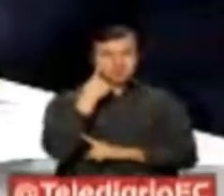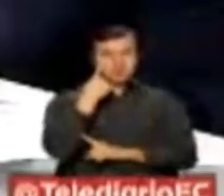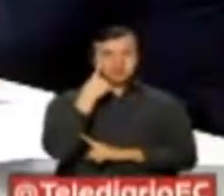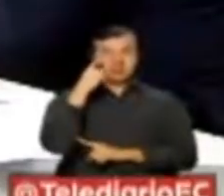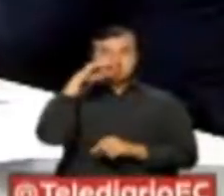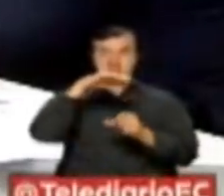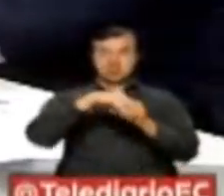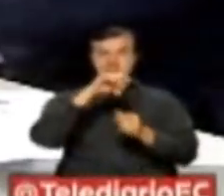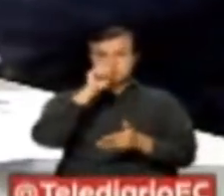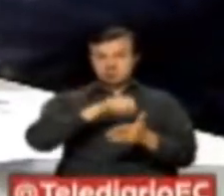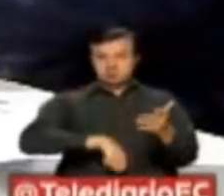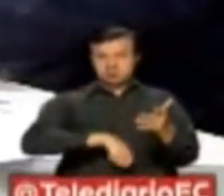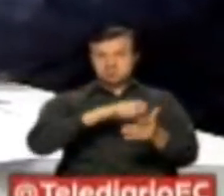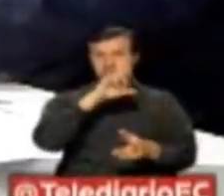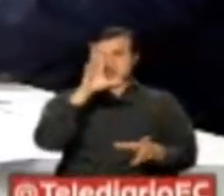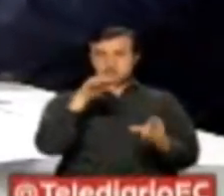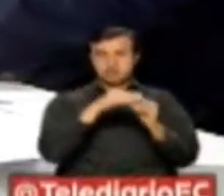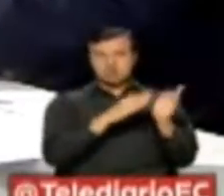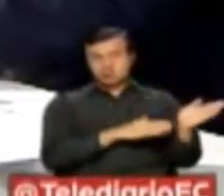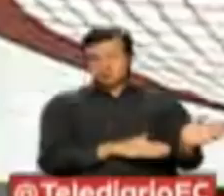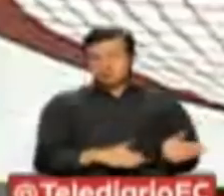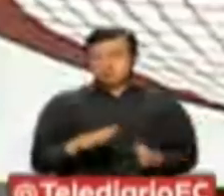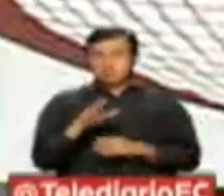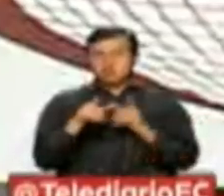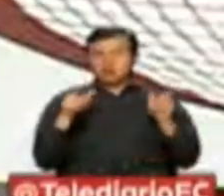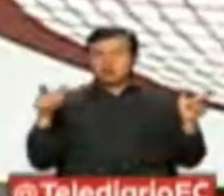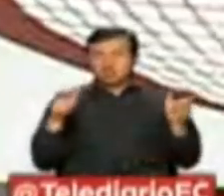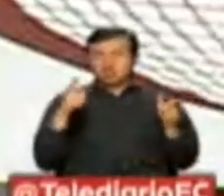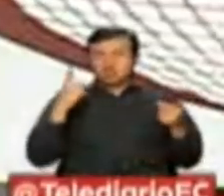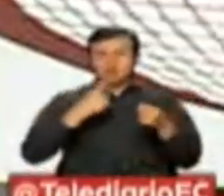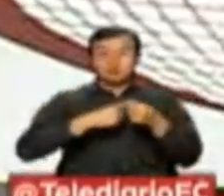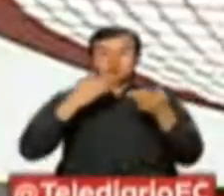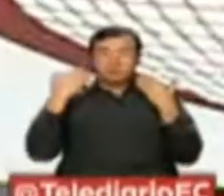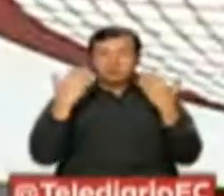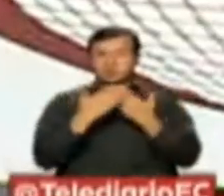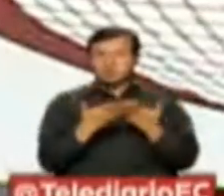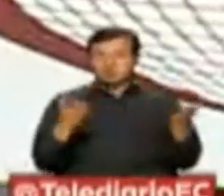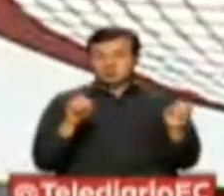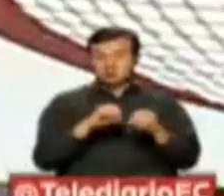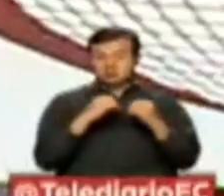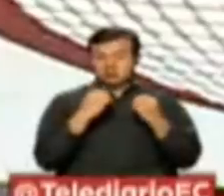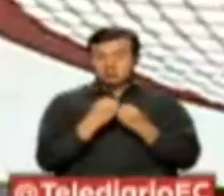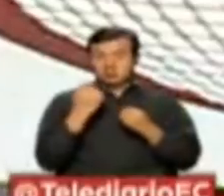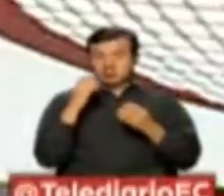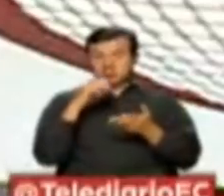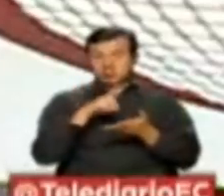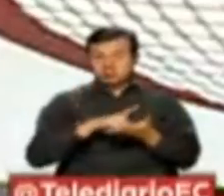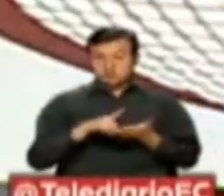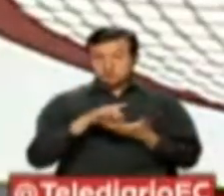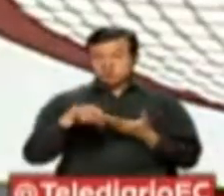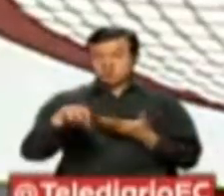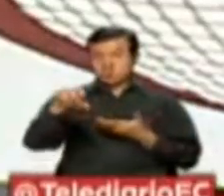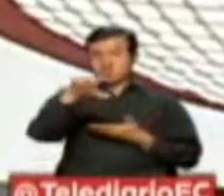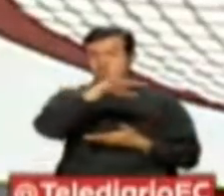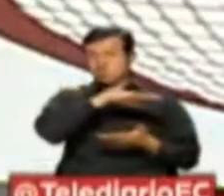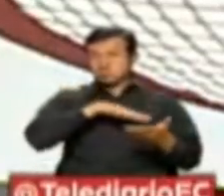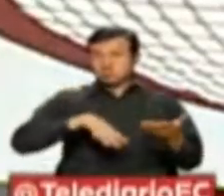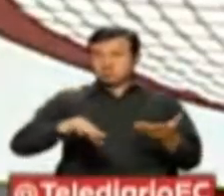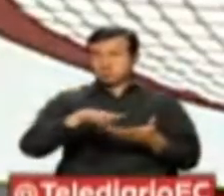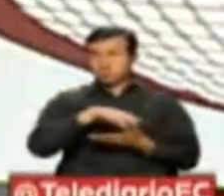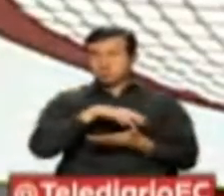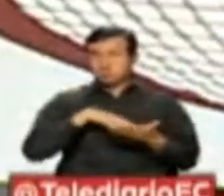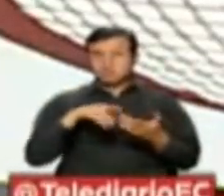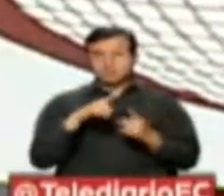un voto para el resto y ahí recordemos que además en el caso de quito y guayaquil la organización por distritos significa un